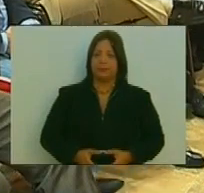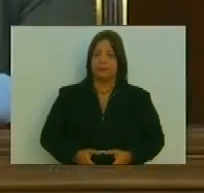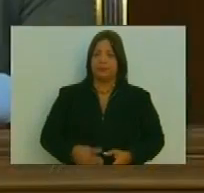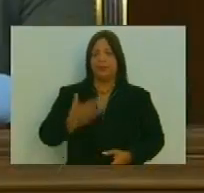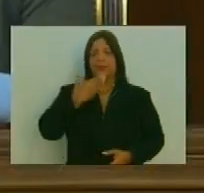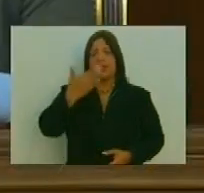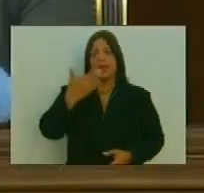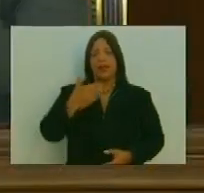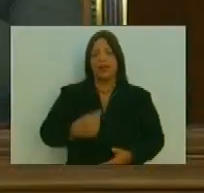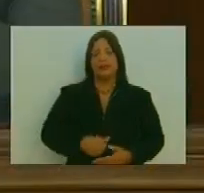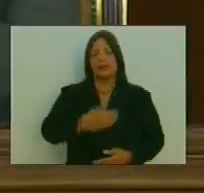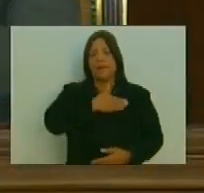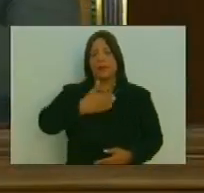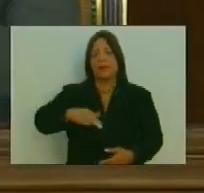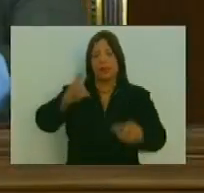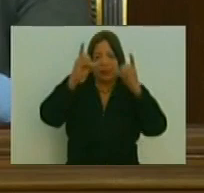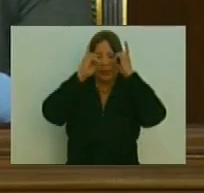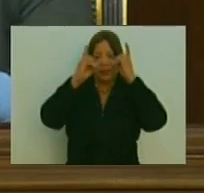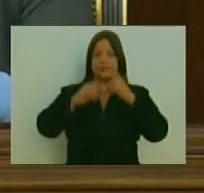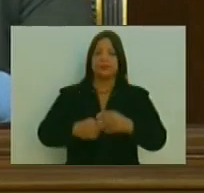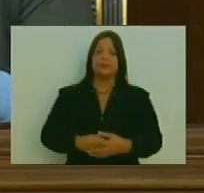Gracias, ciudadana presidenta, colegas,